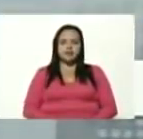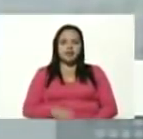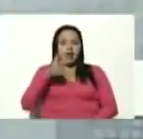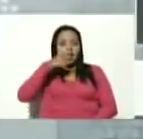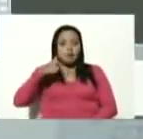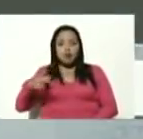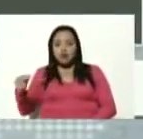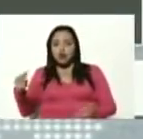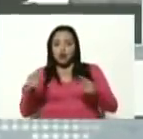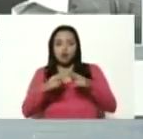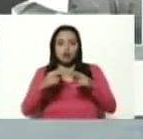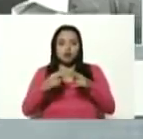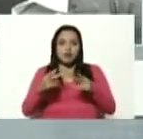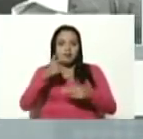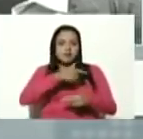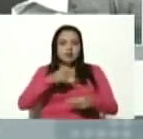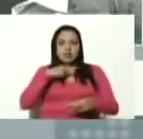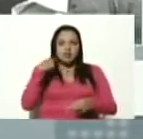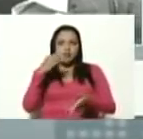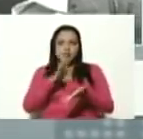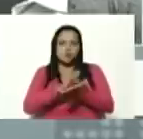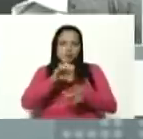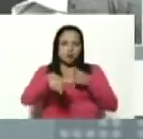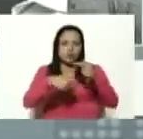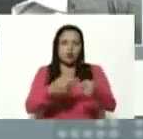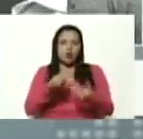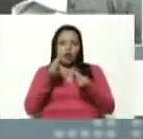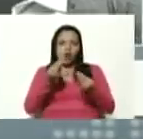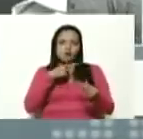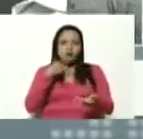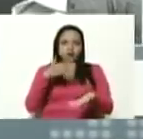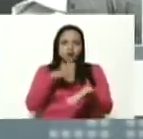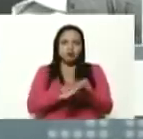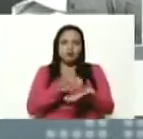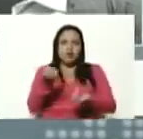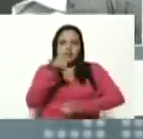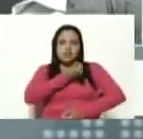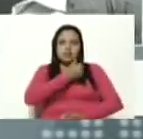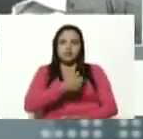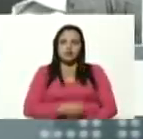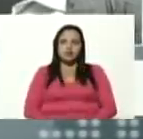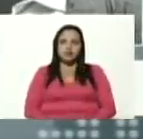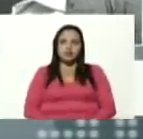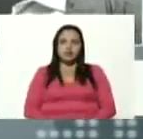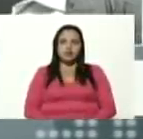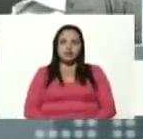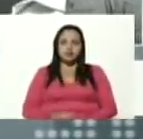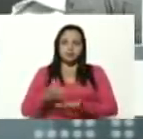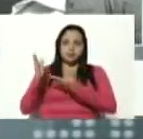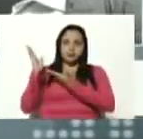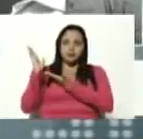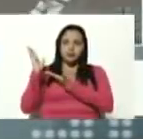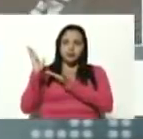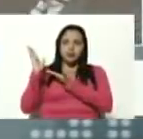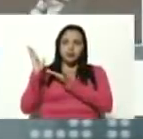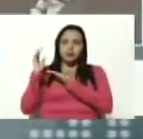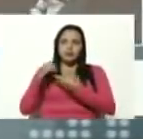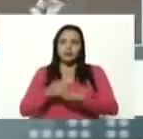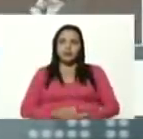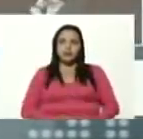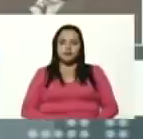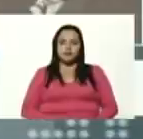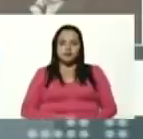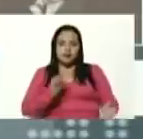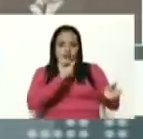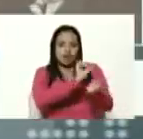conoce a nuestros mártires. No conoce cómo fueron torturados y asesinados. A Jorge Rodríguez, padre, lo capturaron por